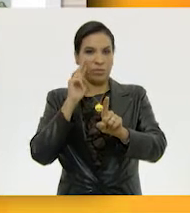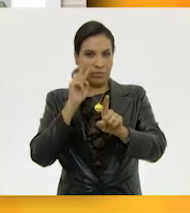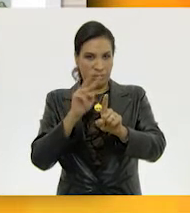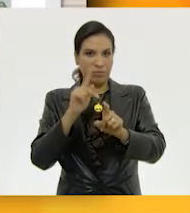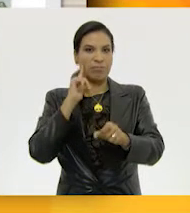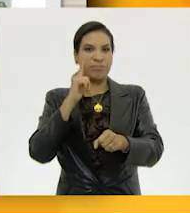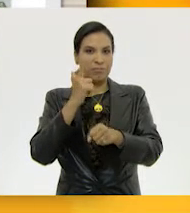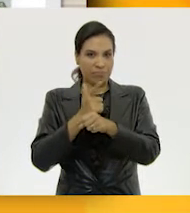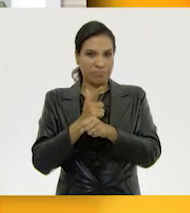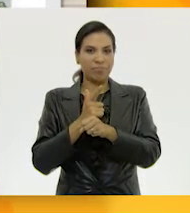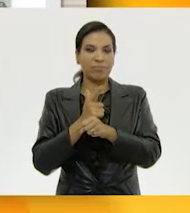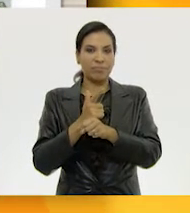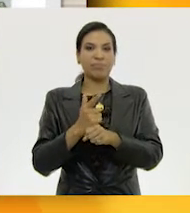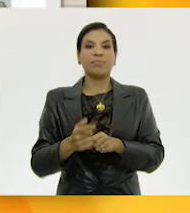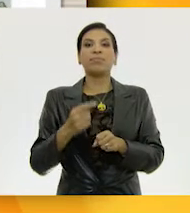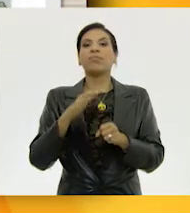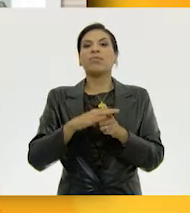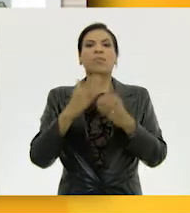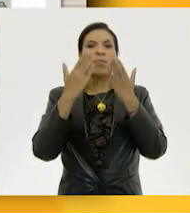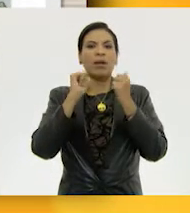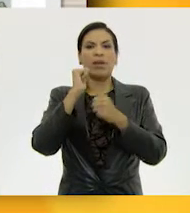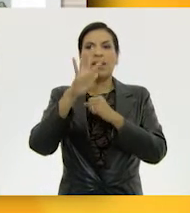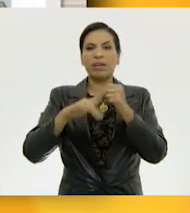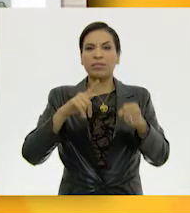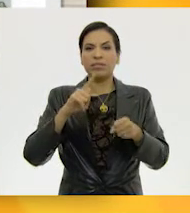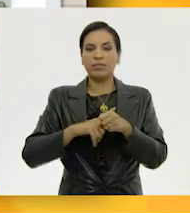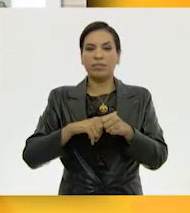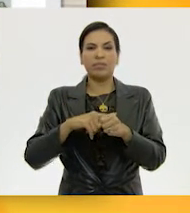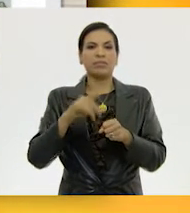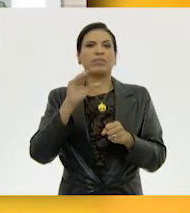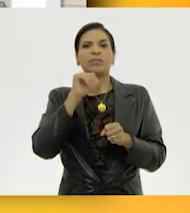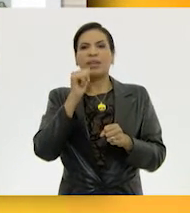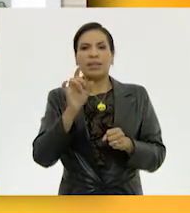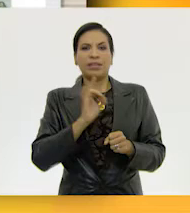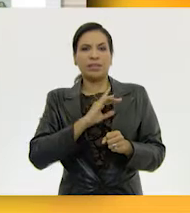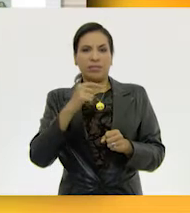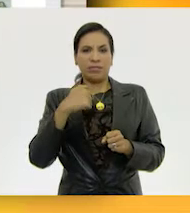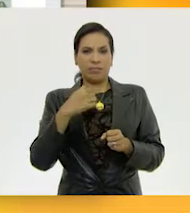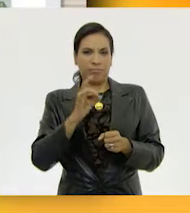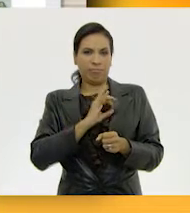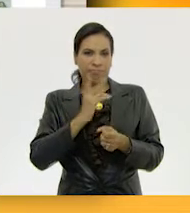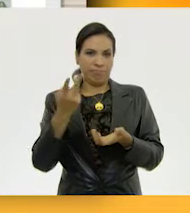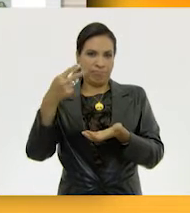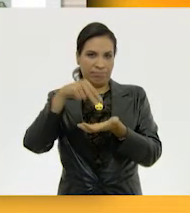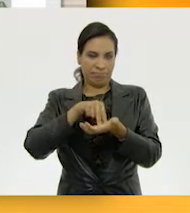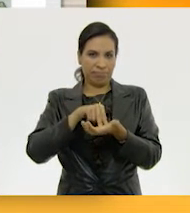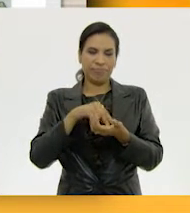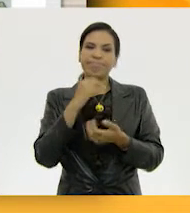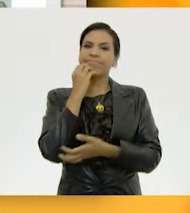se va a dar cuenta de que no hay un animal que no tema mi presencia.